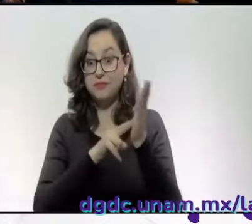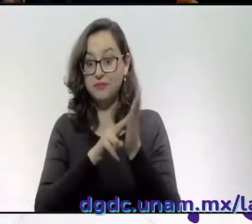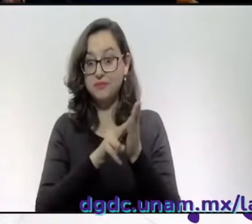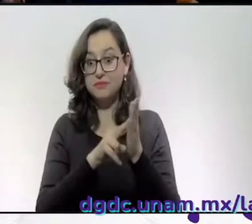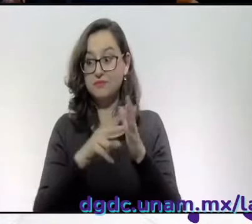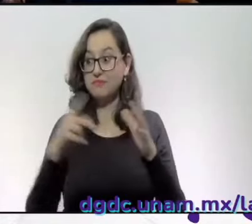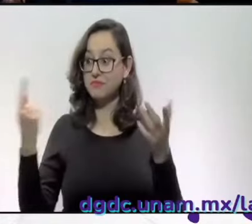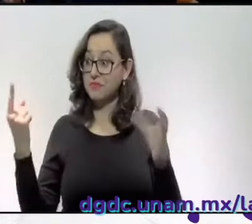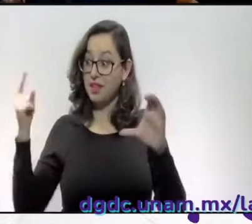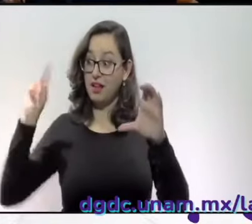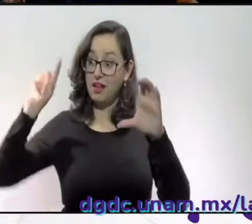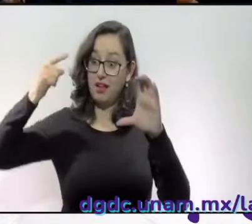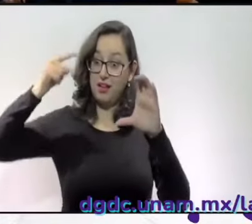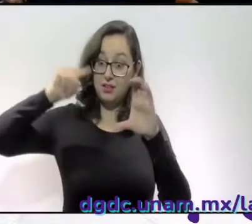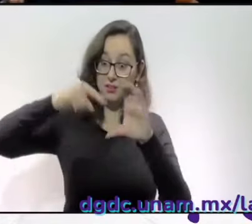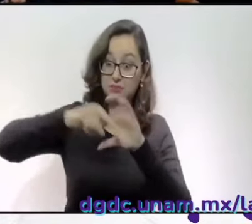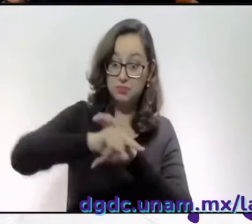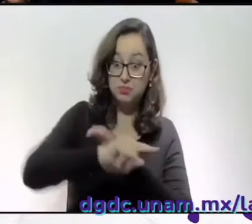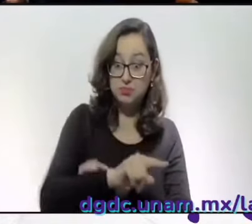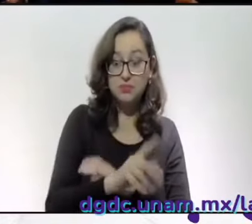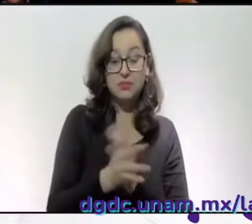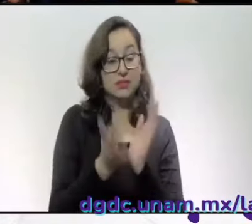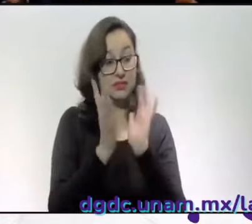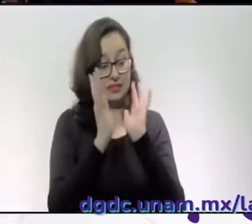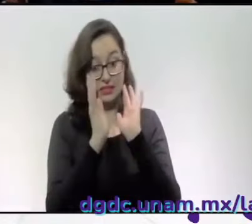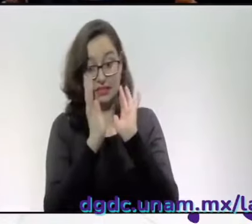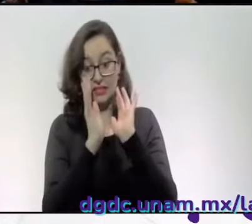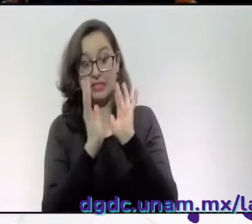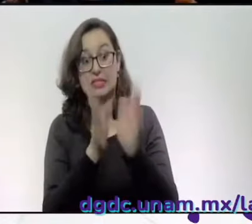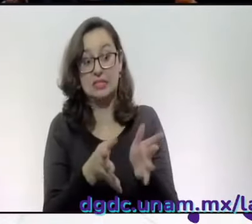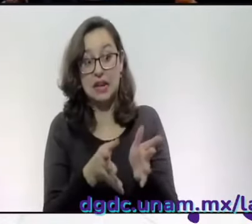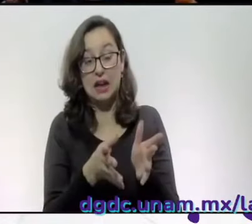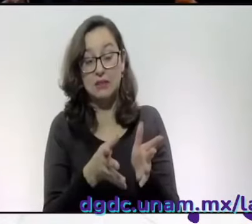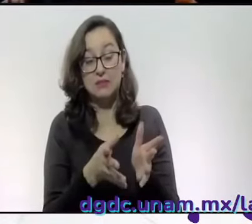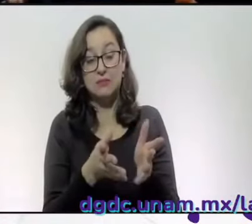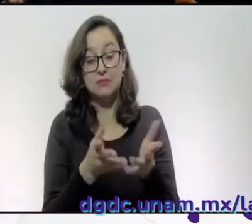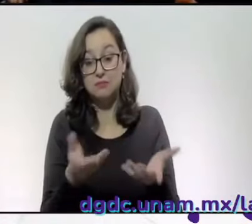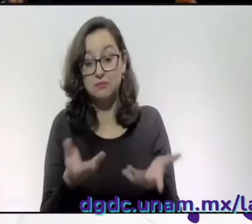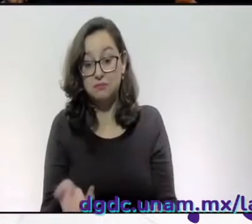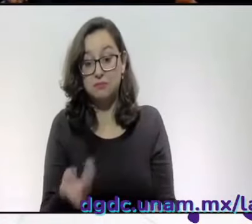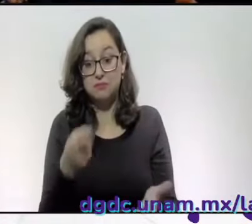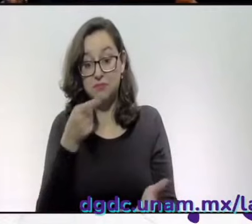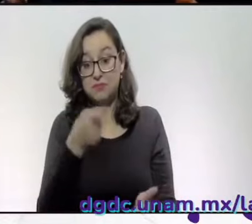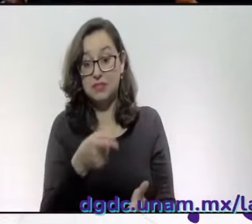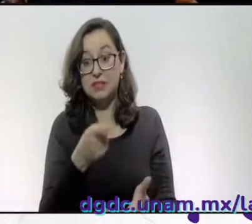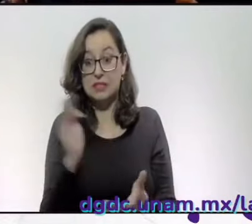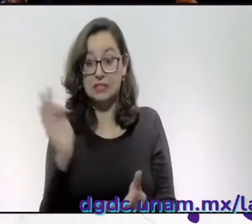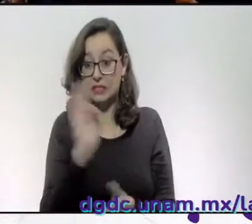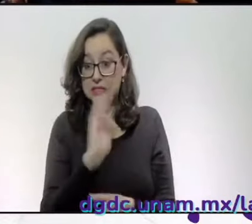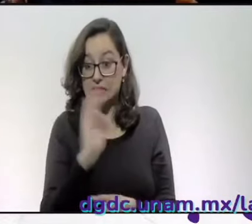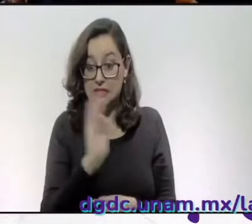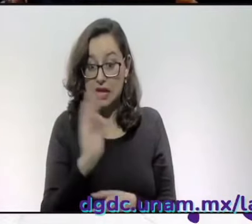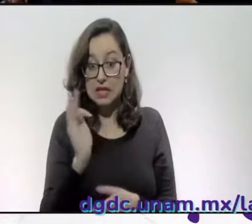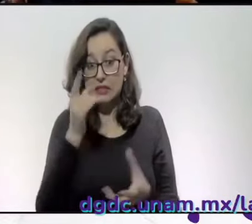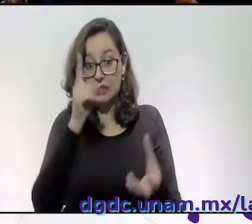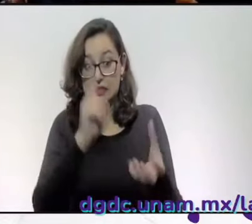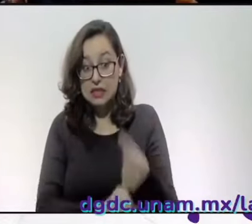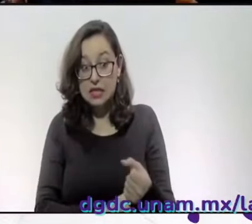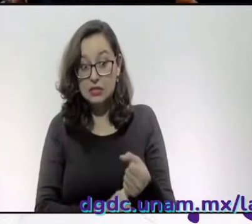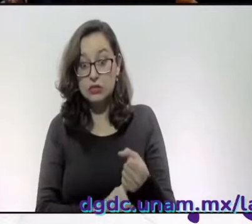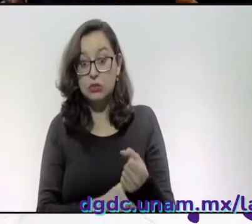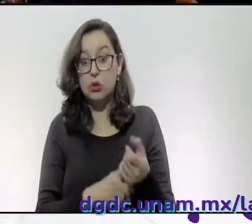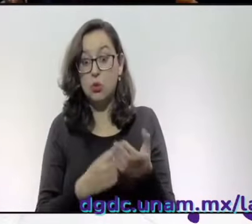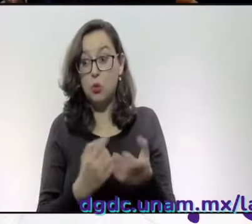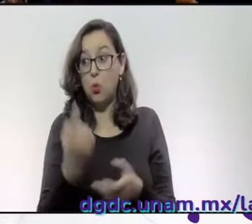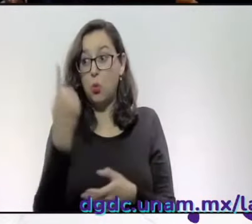Hawking, aunque digamos que no es exactamente así, pero una manera de entender la radiación de Hawking es pensando que hay algo así, que se generan pares de partículas y una cae al agujero